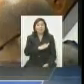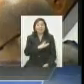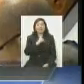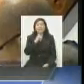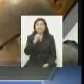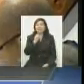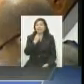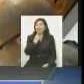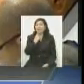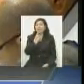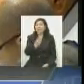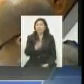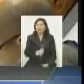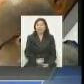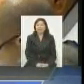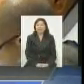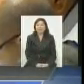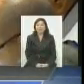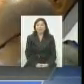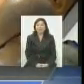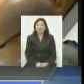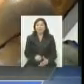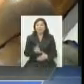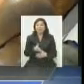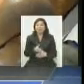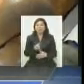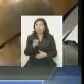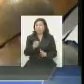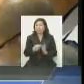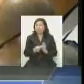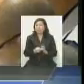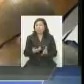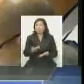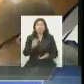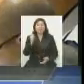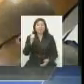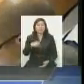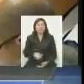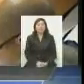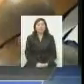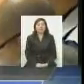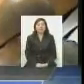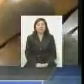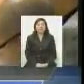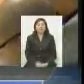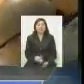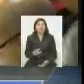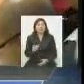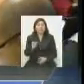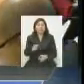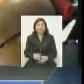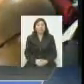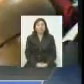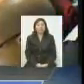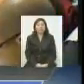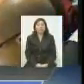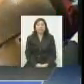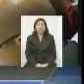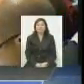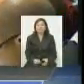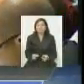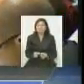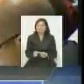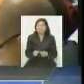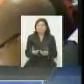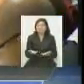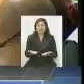sí, dice de que se han apersonado los representantes del mercado de la parada. Aquí hay un sinnúmero, presidente, de enredo,